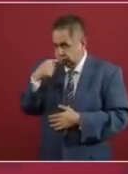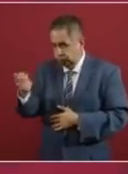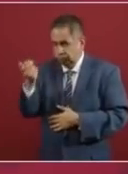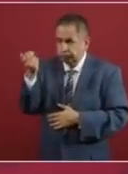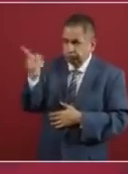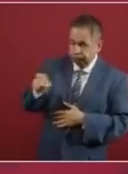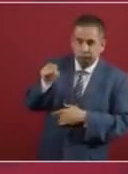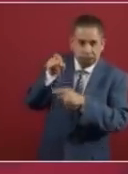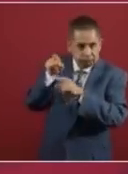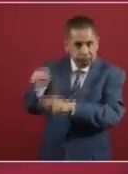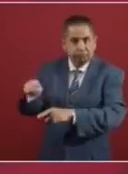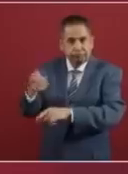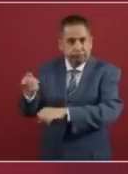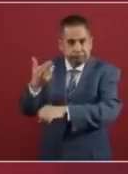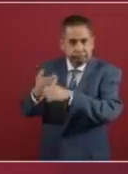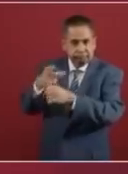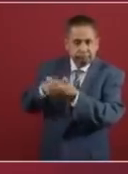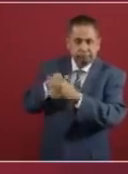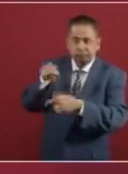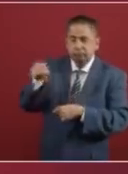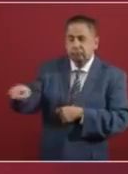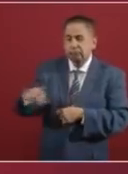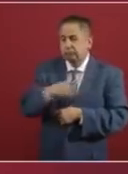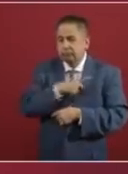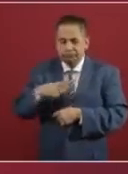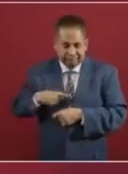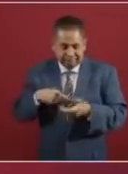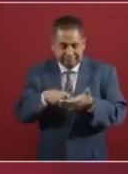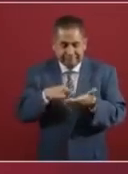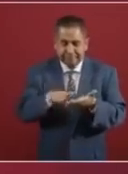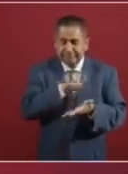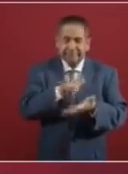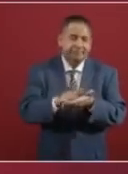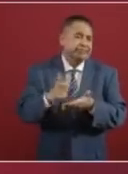que no quede nada